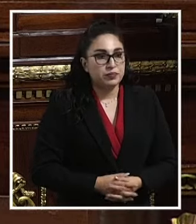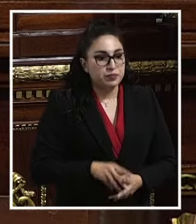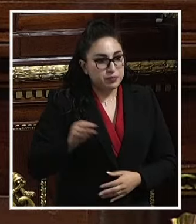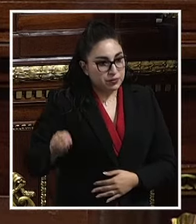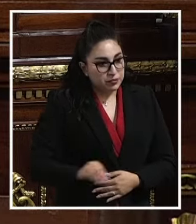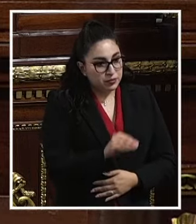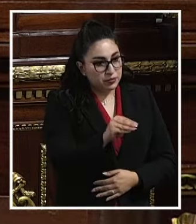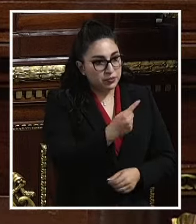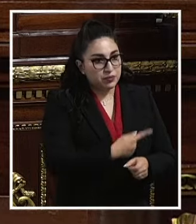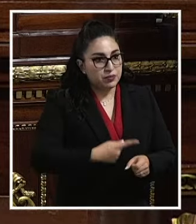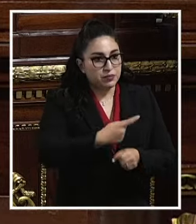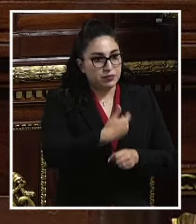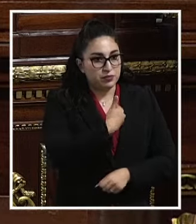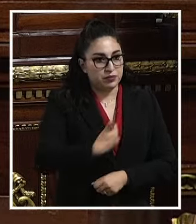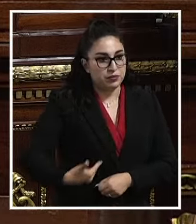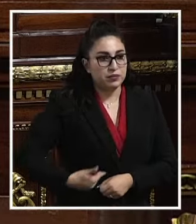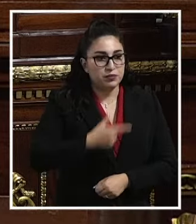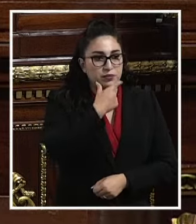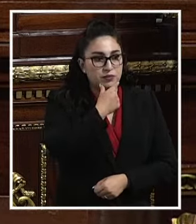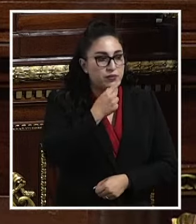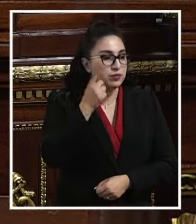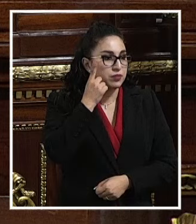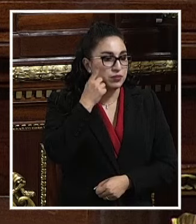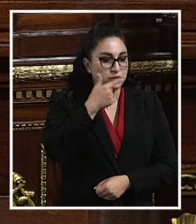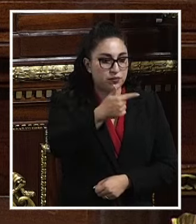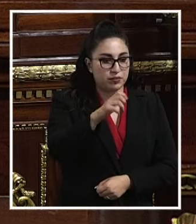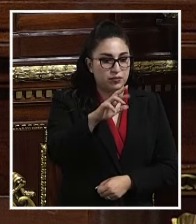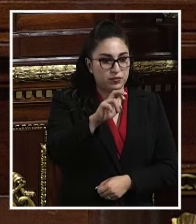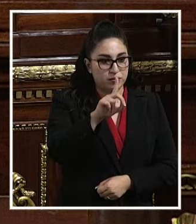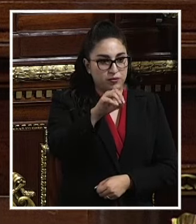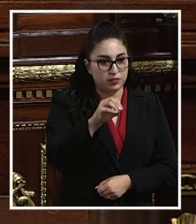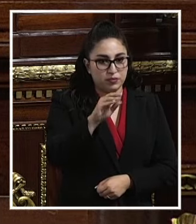Presidente, diputado Gerardo Villanueva Albarrán,